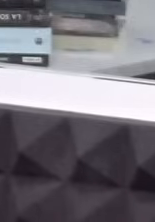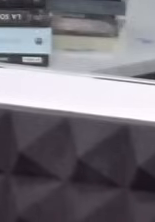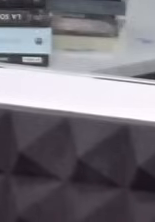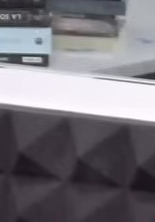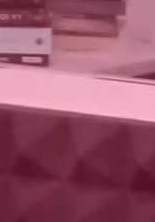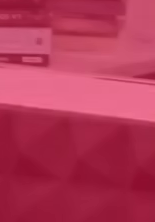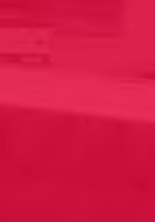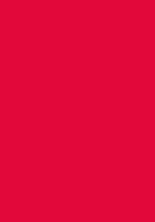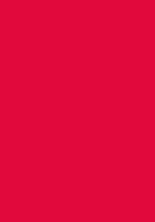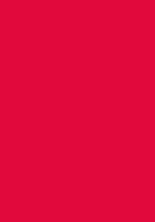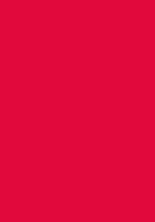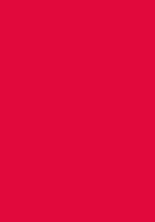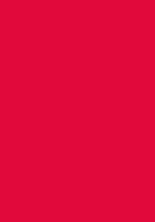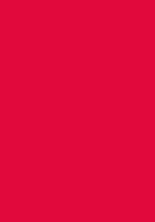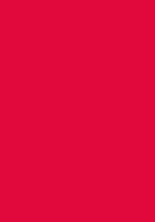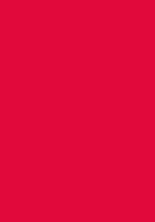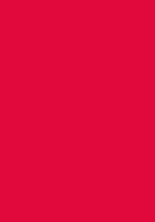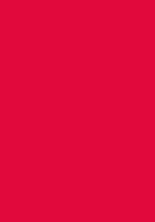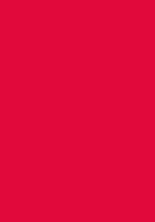poder judicial